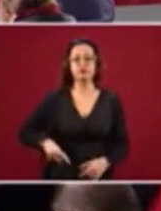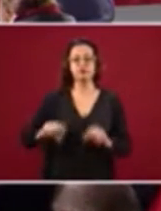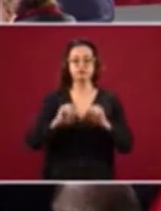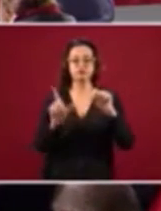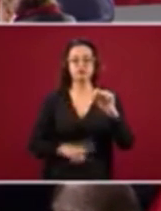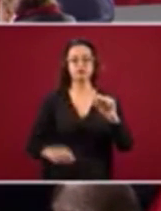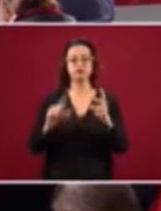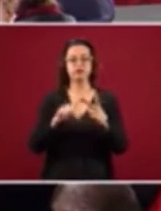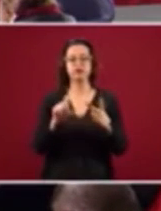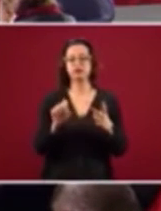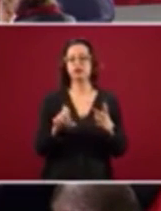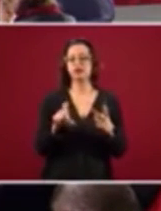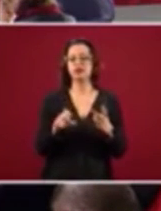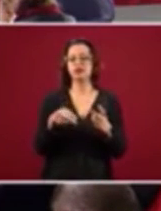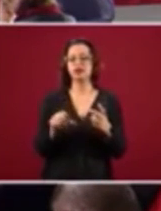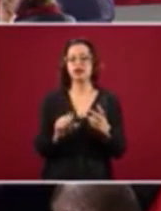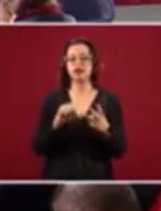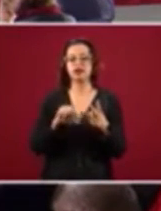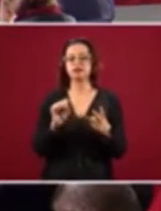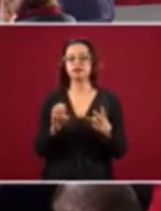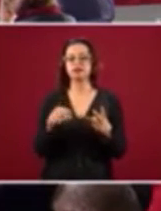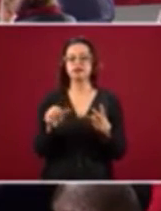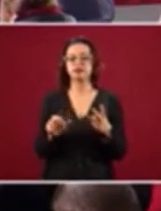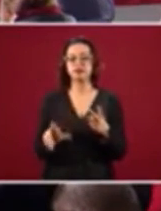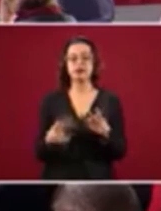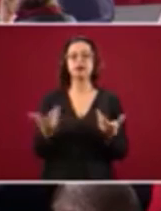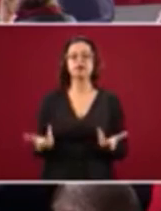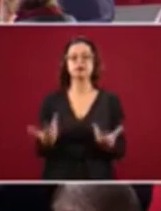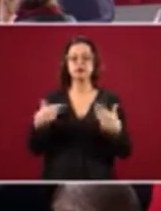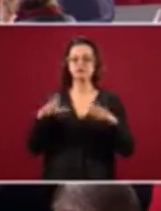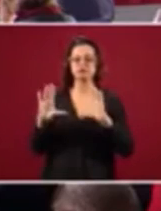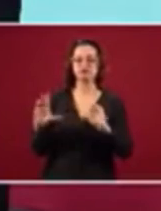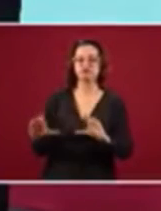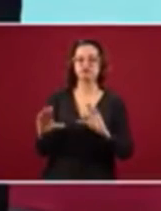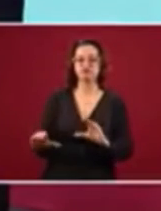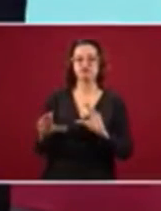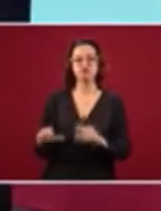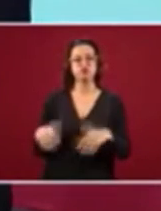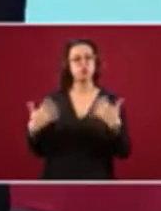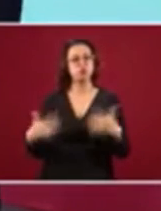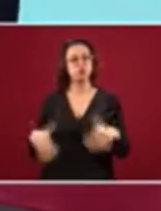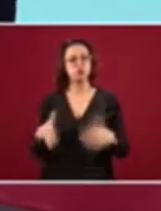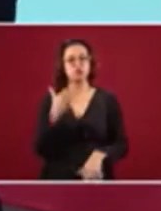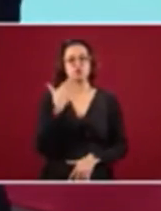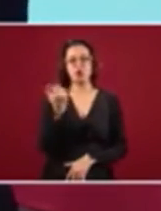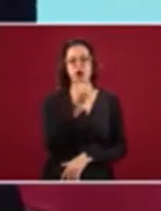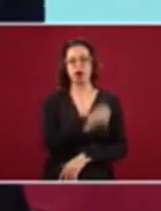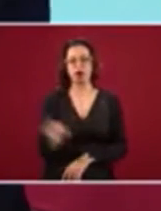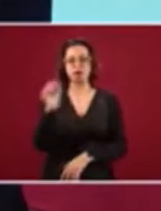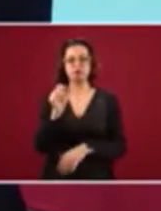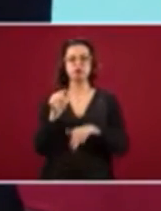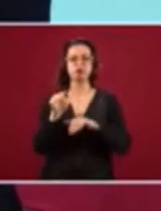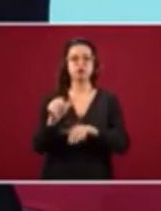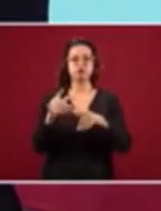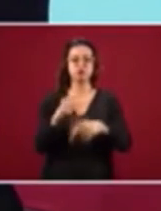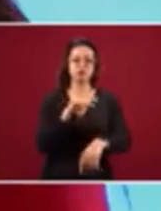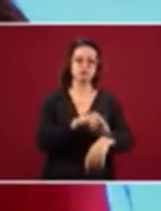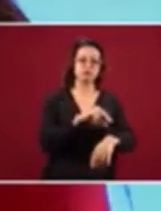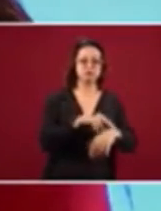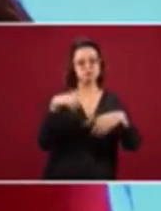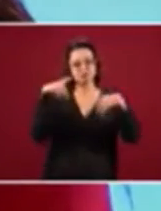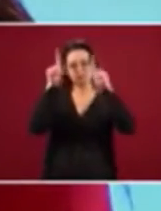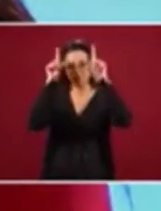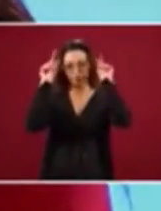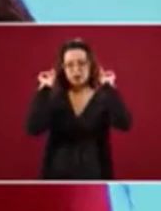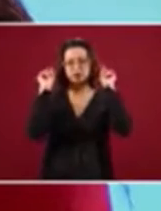la Defensa, con la Secretaría de la Marina, para formar a los mejores estudiantes en enfermería y medicina y